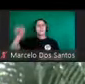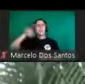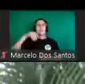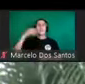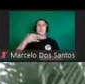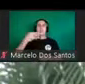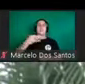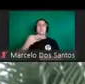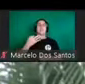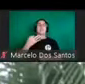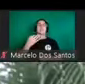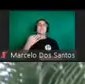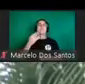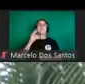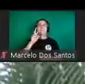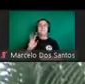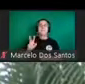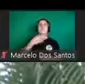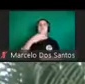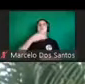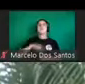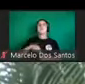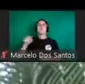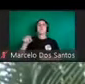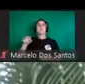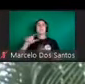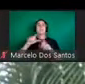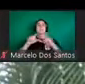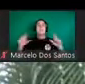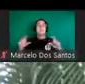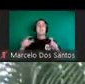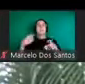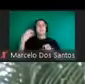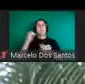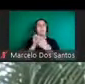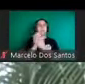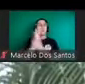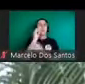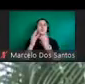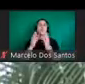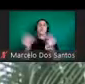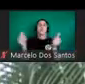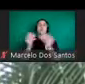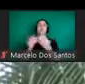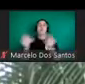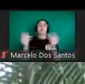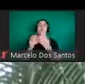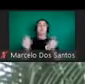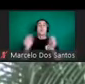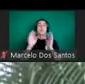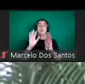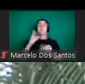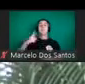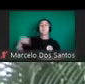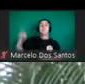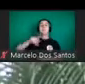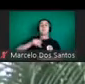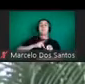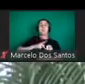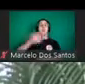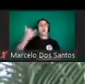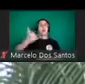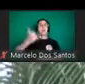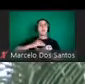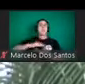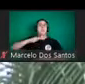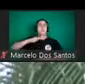encontrarnos y solucionar de la mejor manera, asegurando no perder el talento y el capital humano que ya están